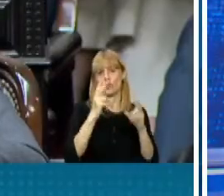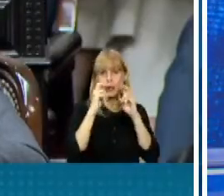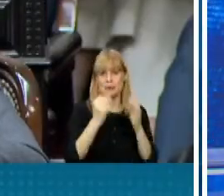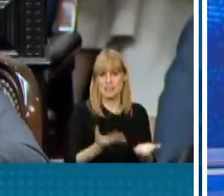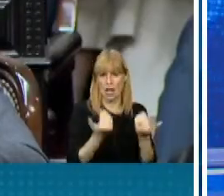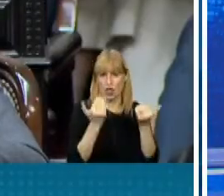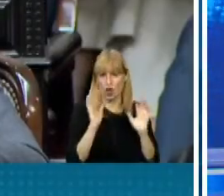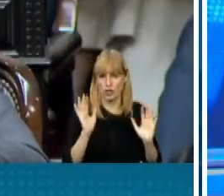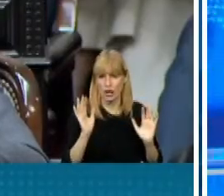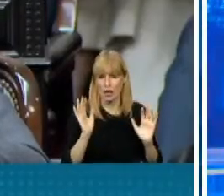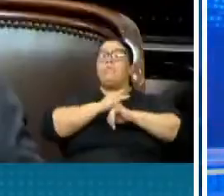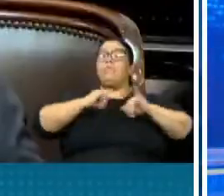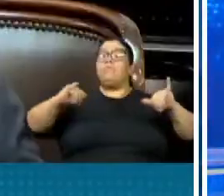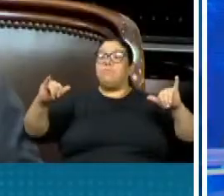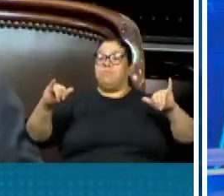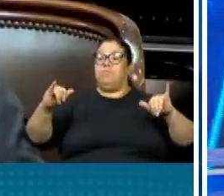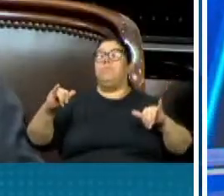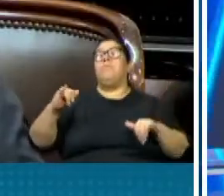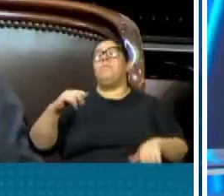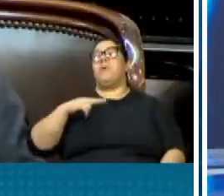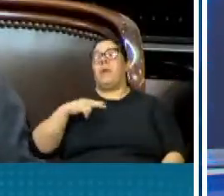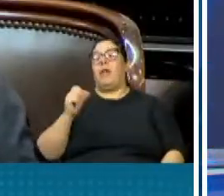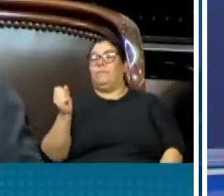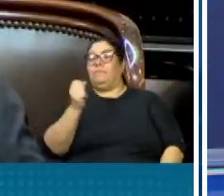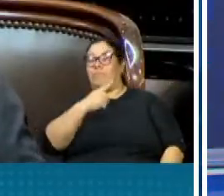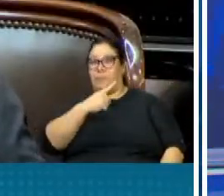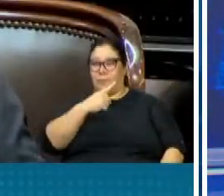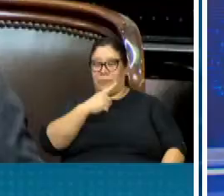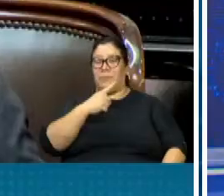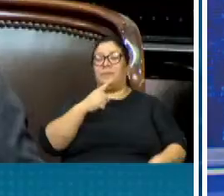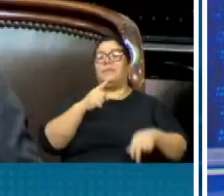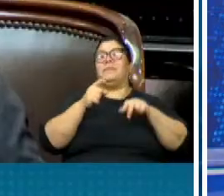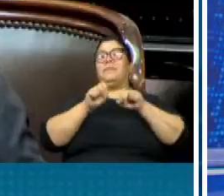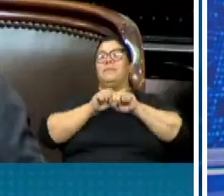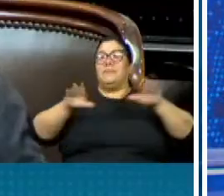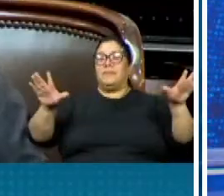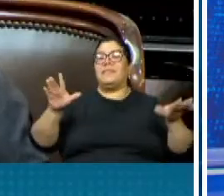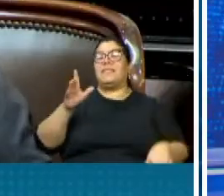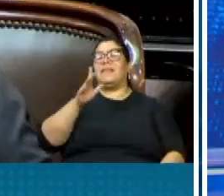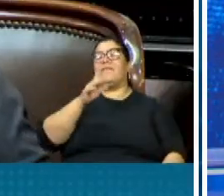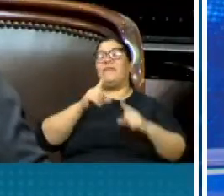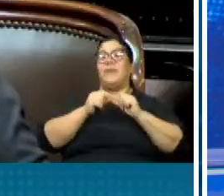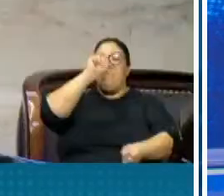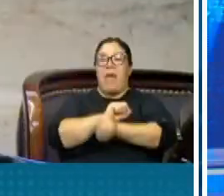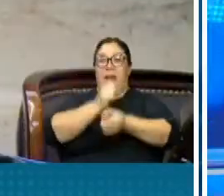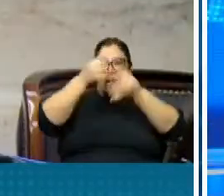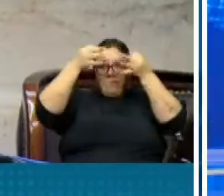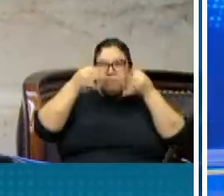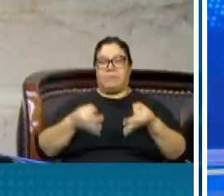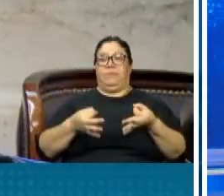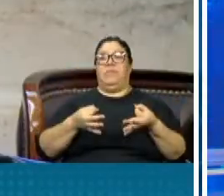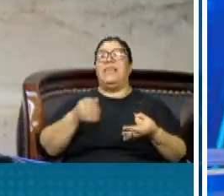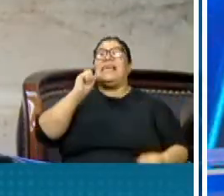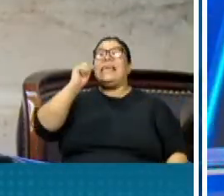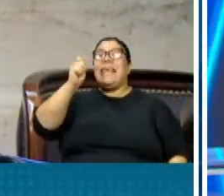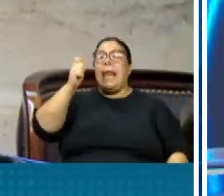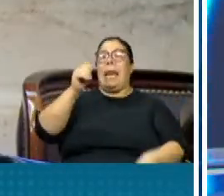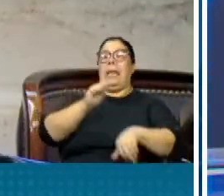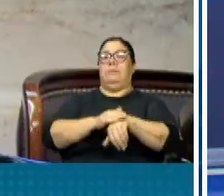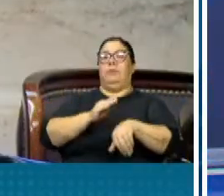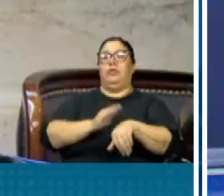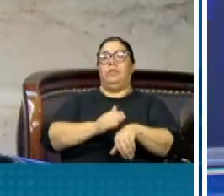Fernández y pasó ahora con la Libertad Avanza. Che, yo soy sensible, pero ¿de dónde saco la plata? Claro. No tengo la plata. En una situación